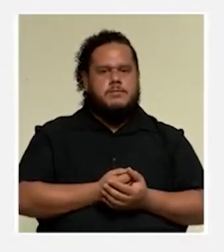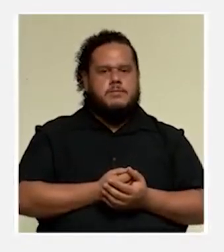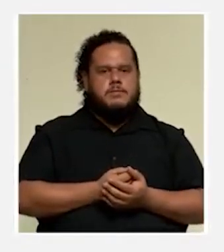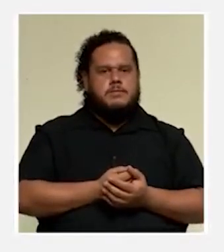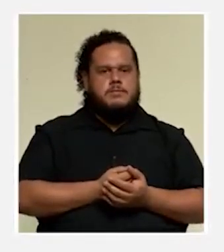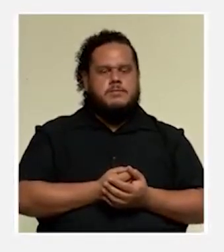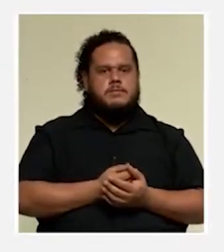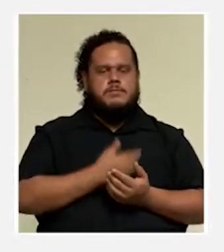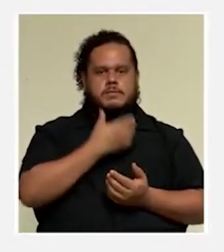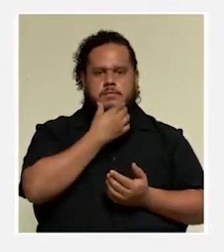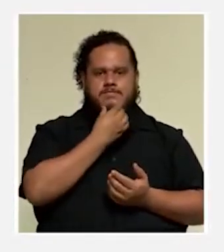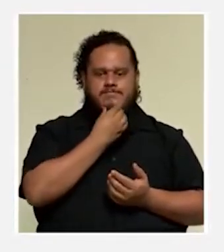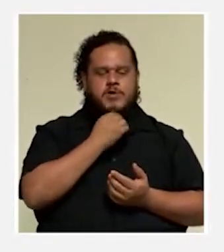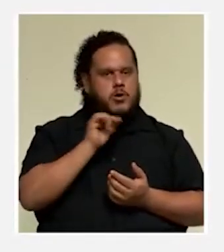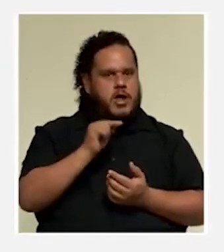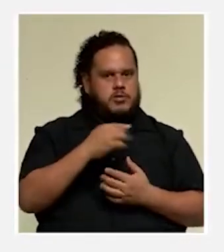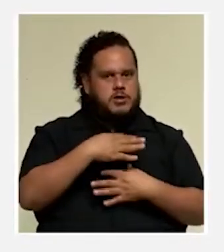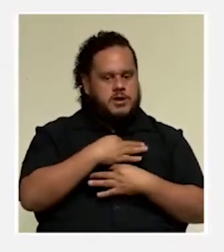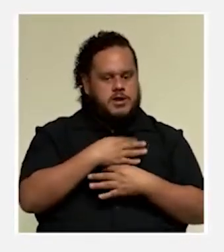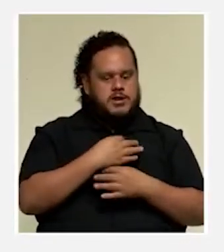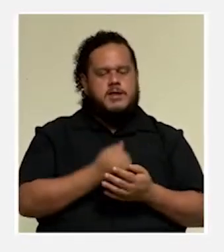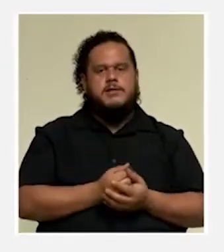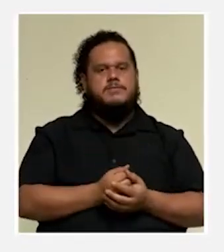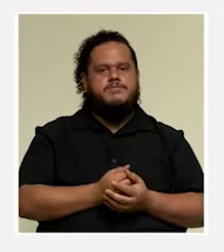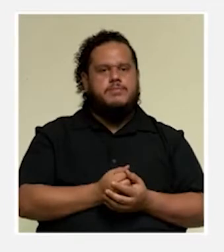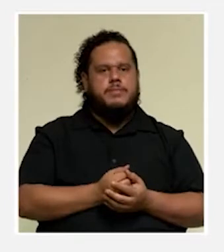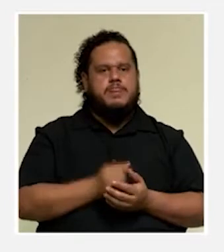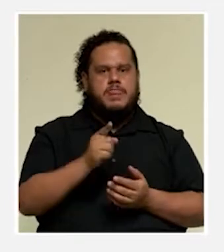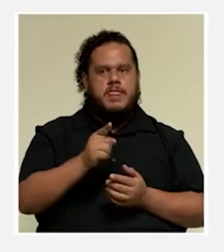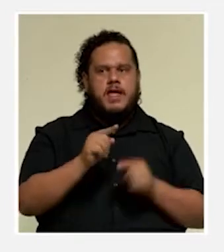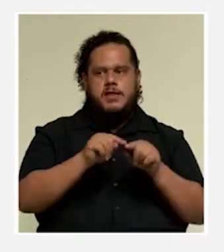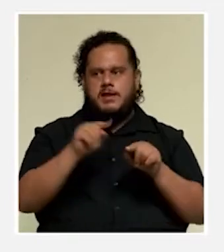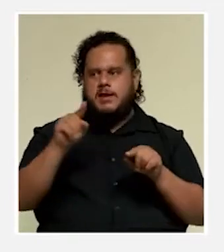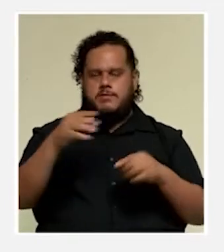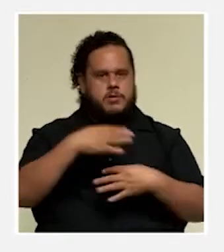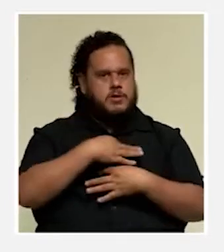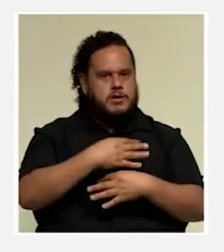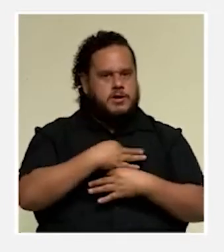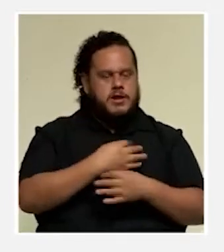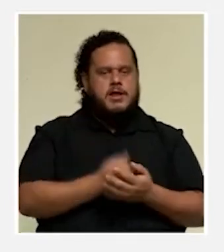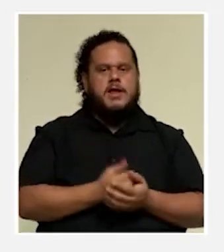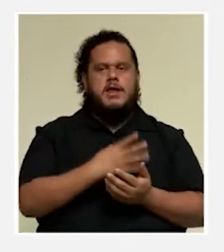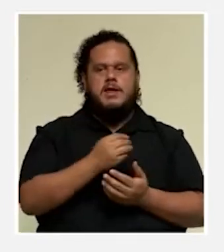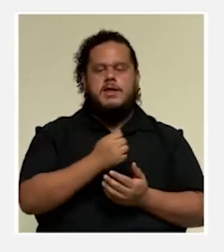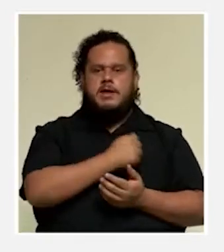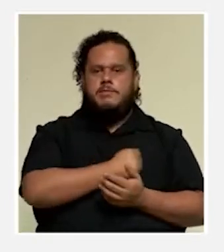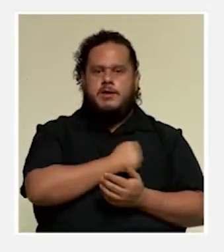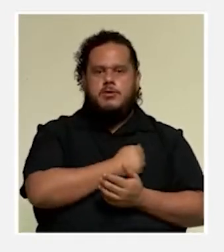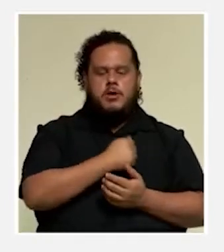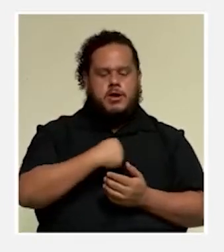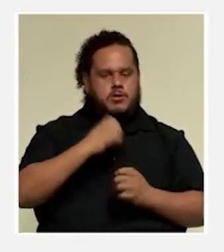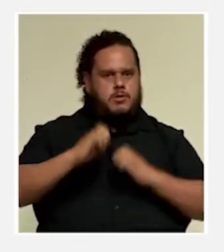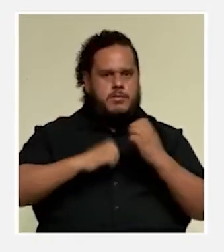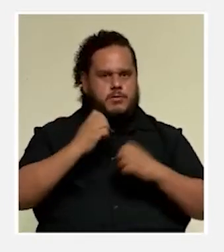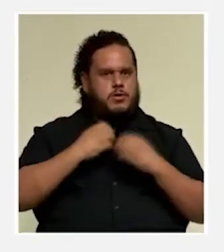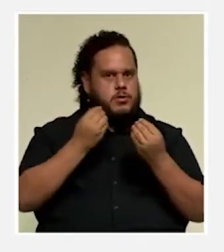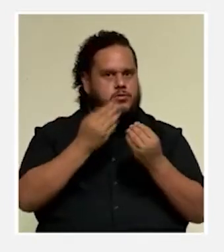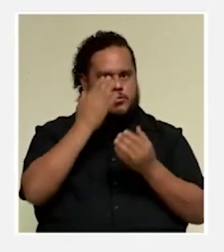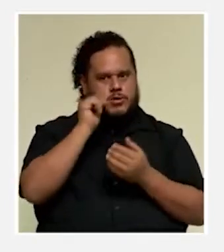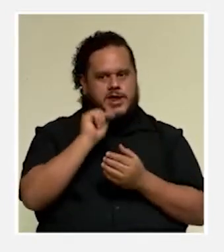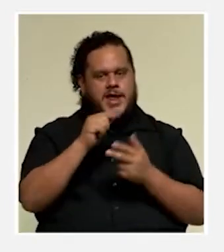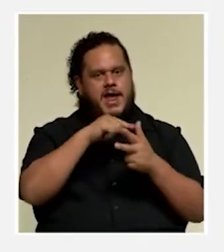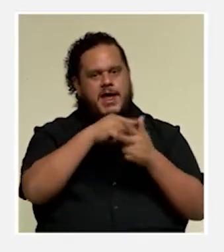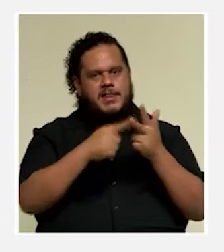Ese gráfico es interesantísimo. Ajá. Ese gráfico es interesantísimo, y perdón que me emocione tanto, porque aquí hay 3